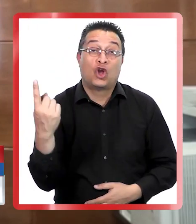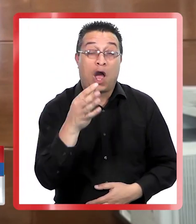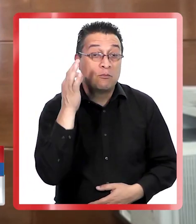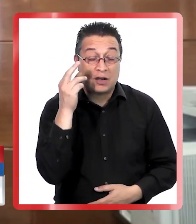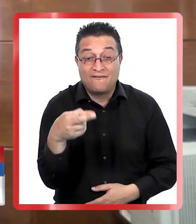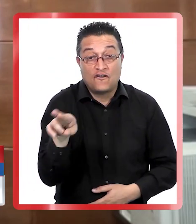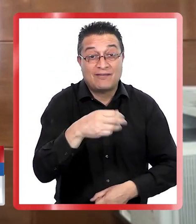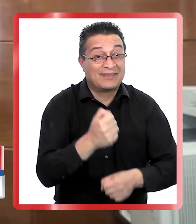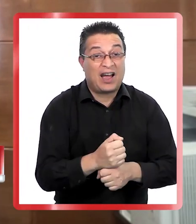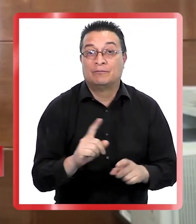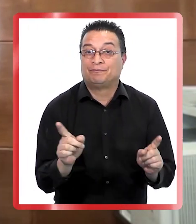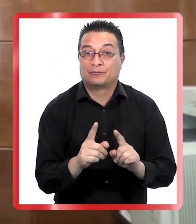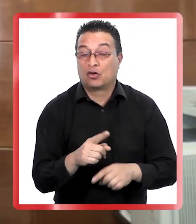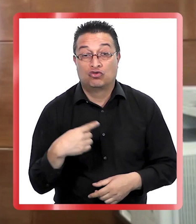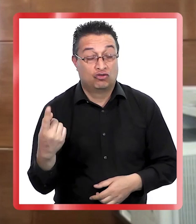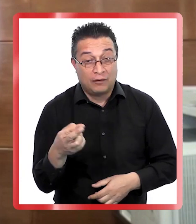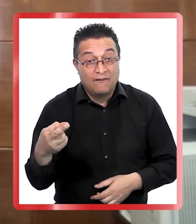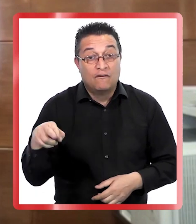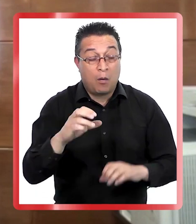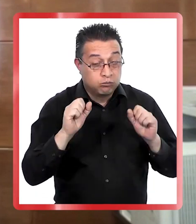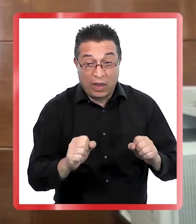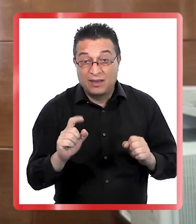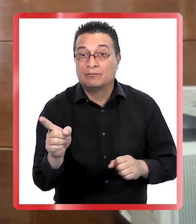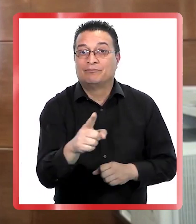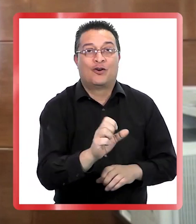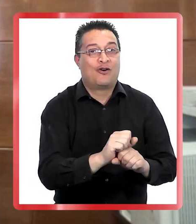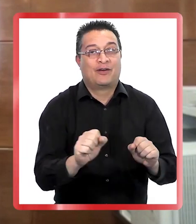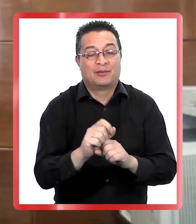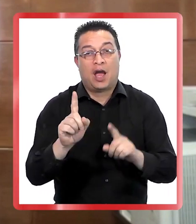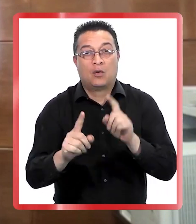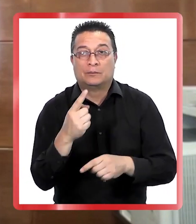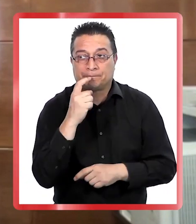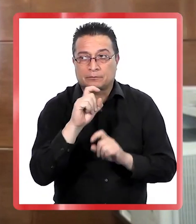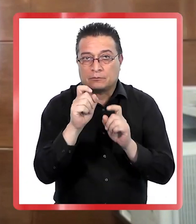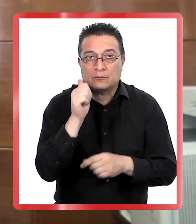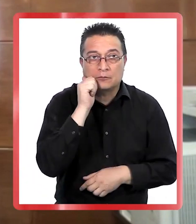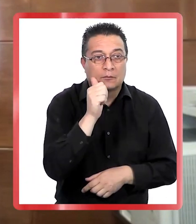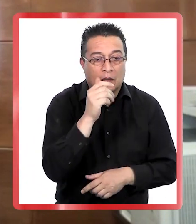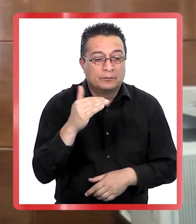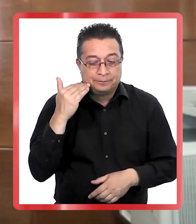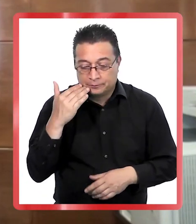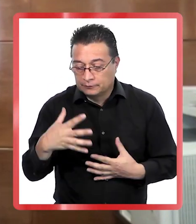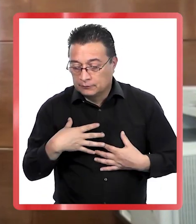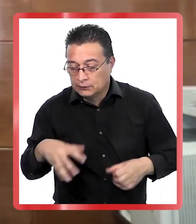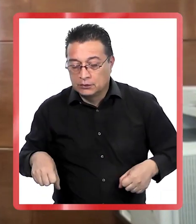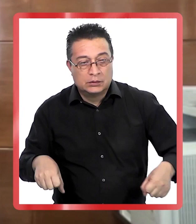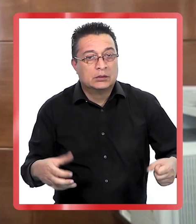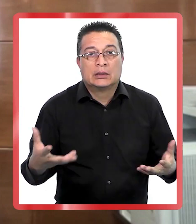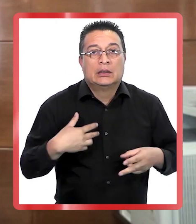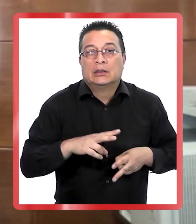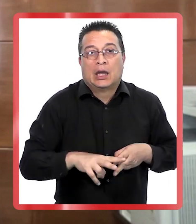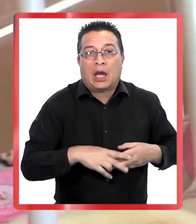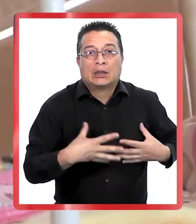las mujeres han vuelto a trabajar y no todas las mujeres tienen posibilidades de hacerlo porque se preguntan a diario con quién dejamos a las hijas